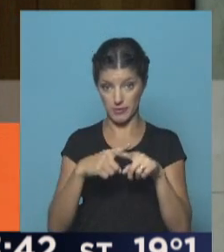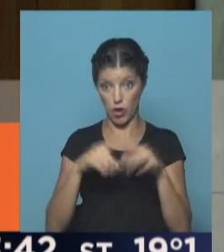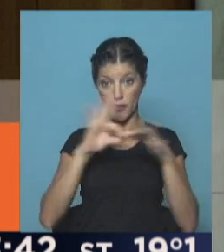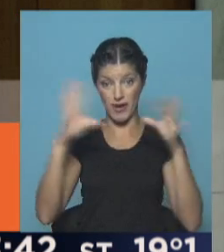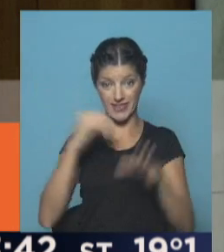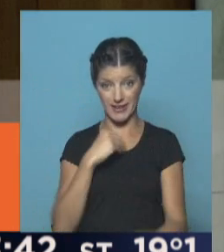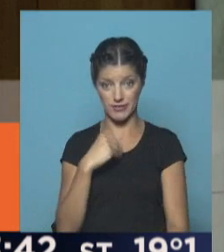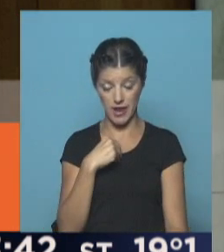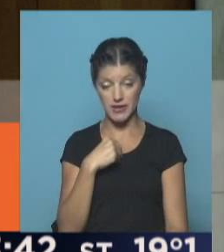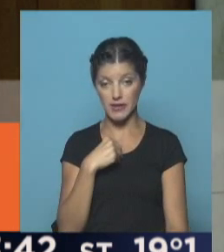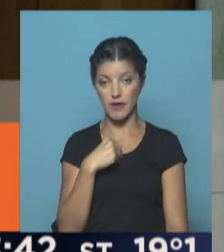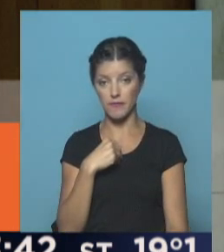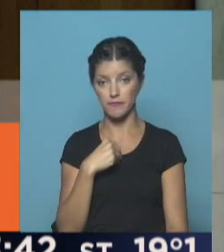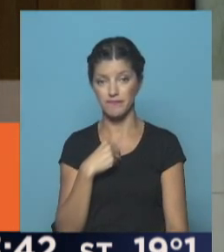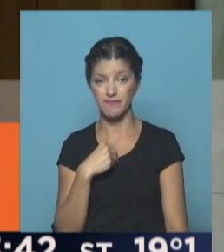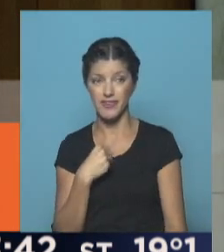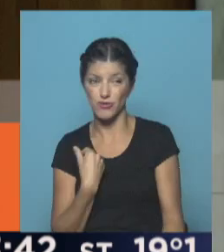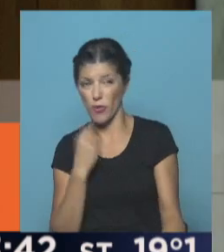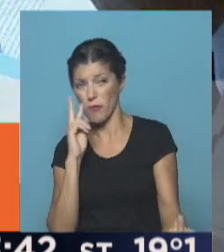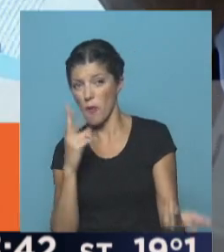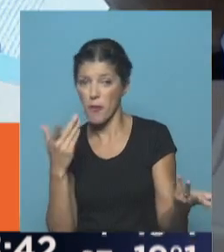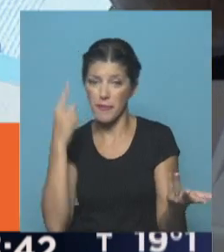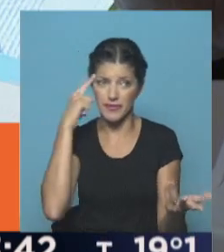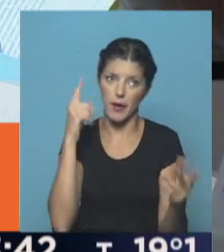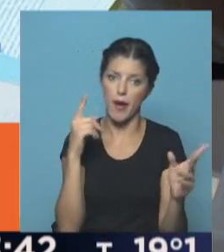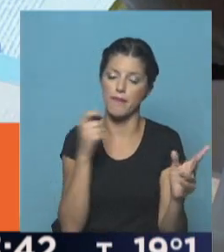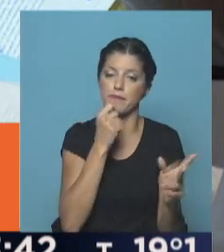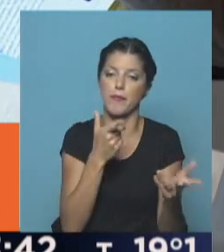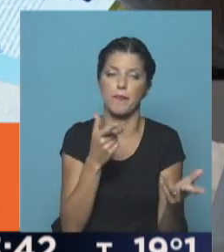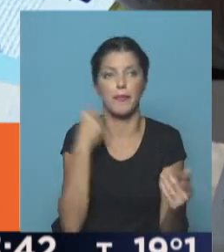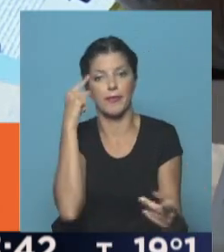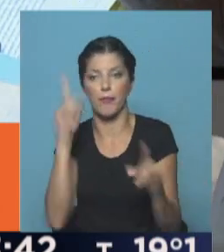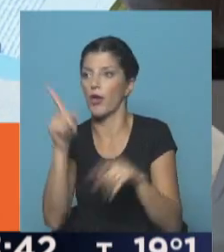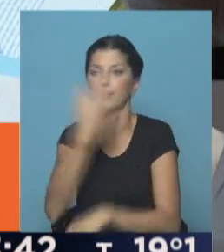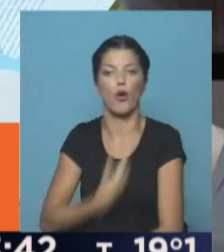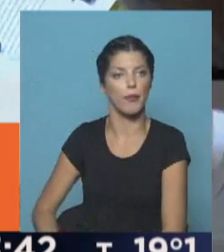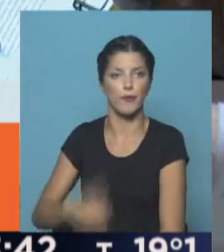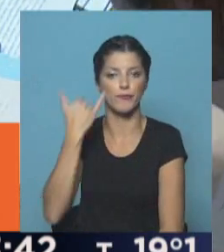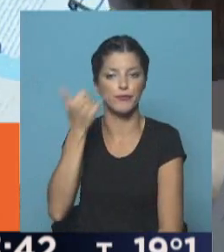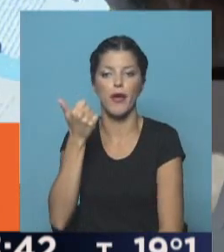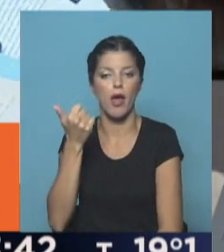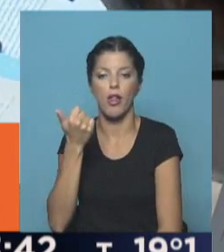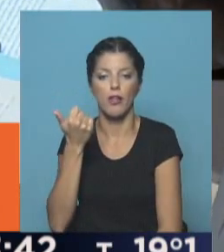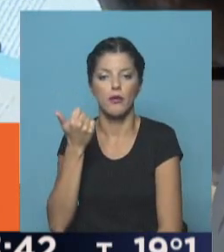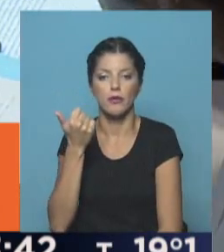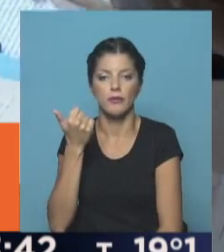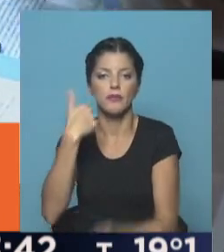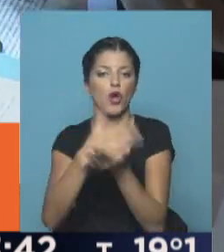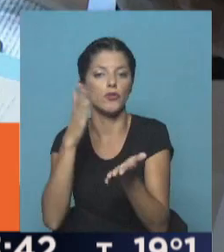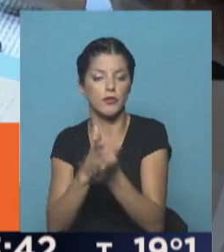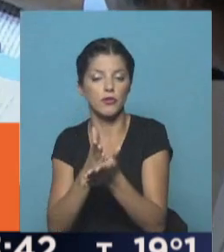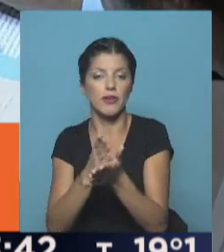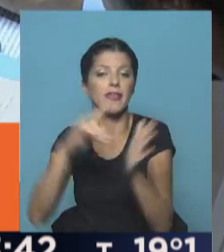principio le parecía le parecería demasiado simplificadora es decir bueno este gobierno ya no se identifica con los sectores de